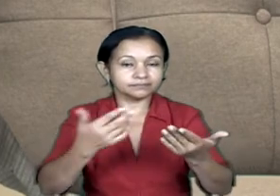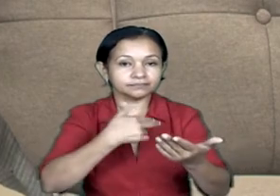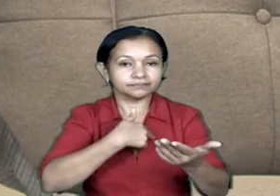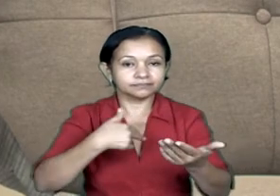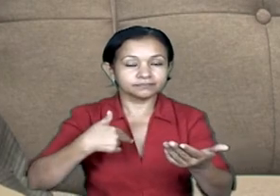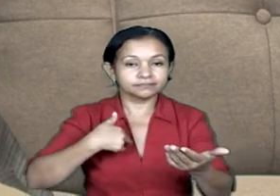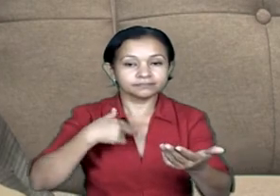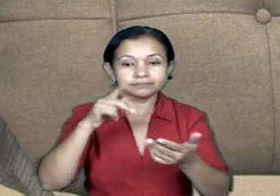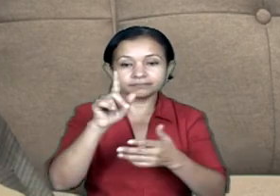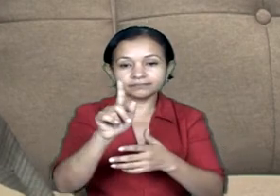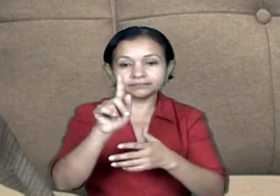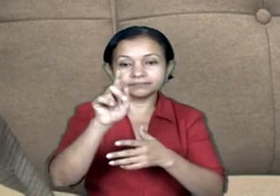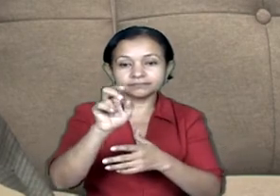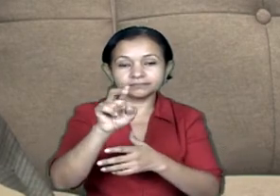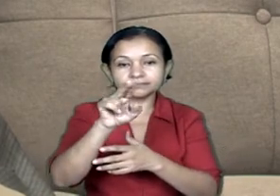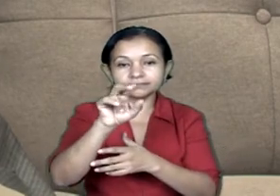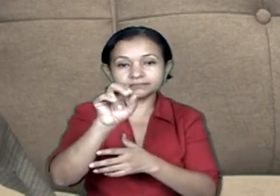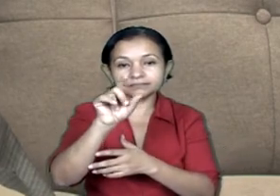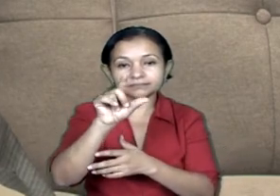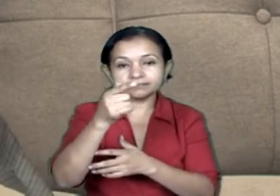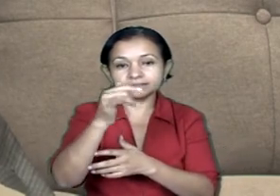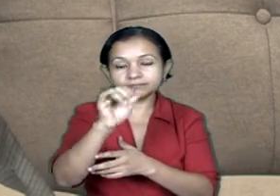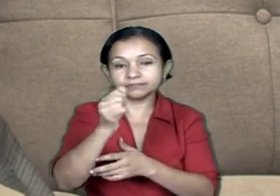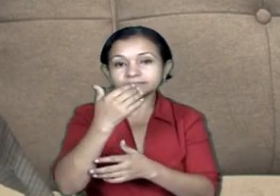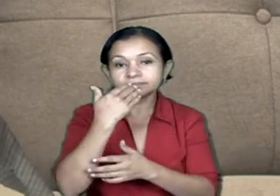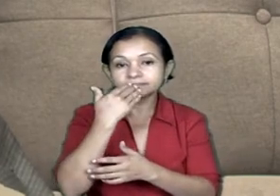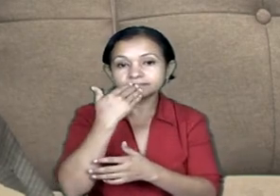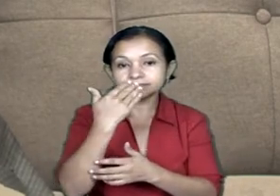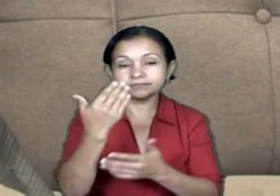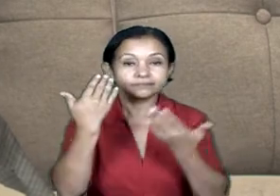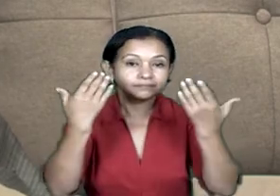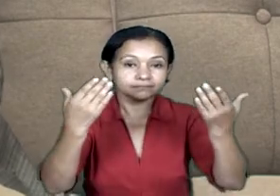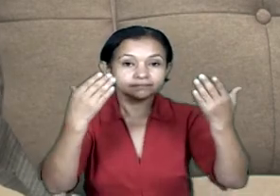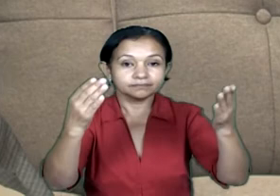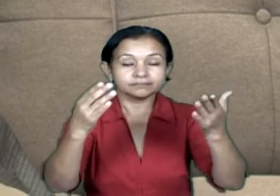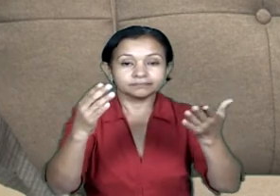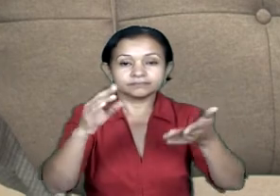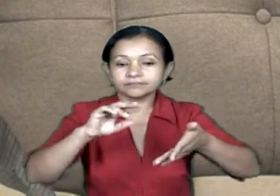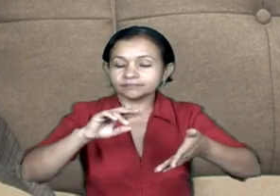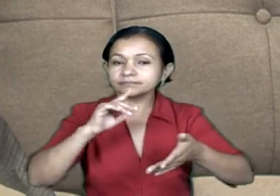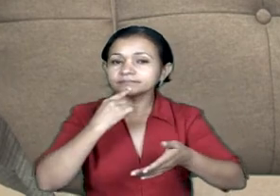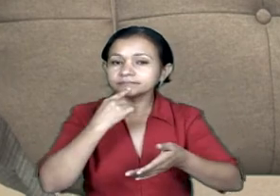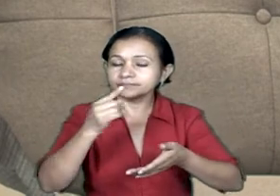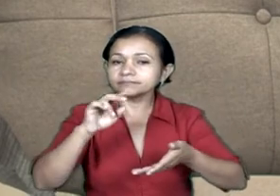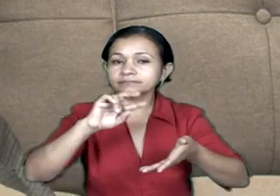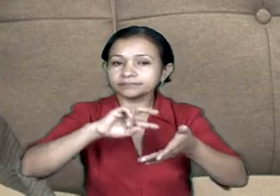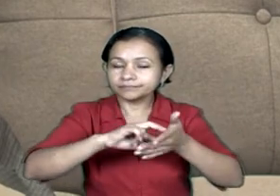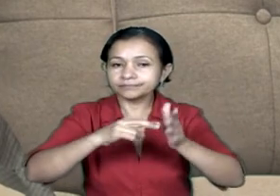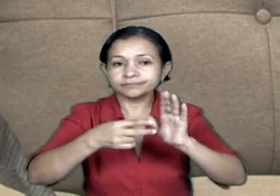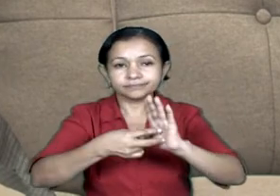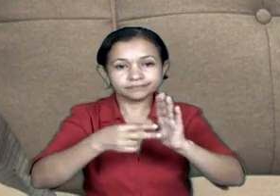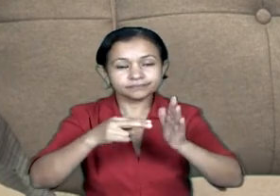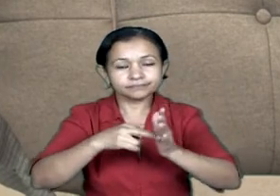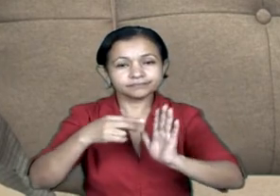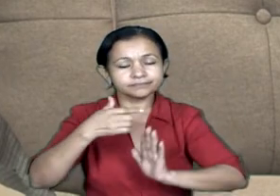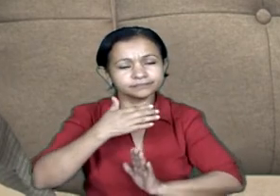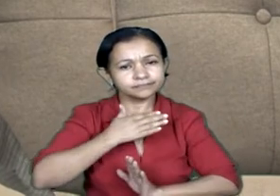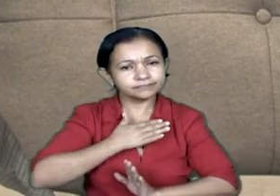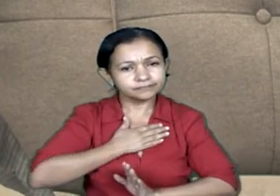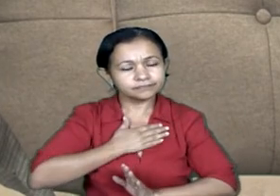de tecnología, de buenas técnicas. Eso, lo que estamos haciendo, yo creo que es